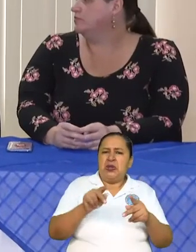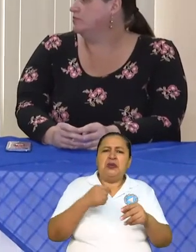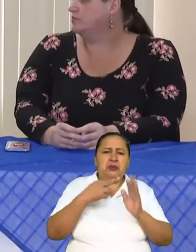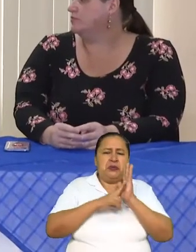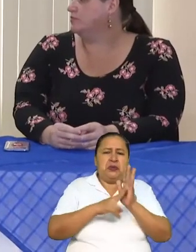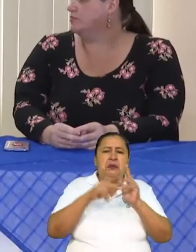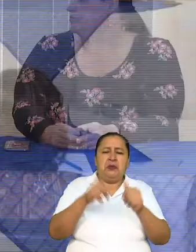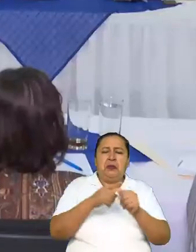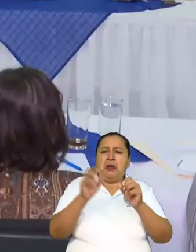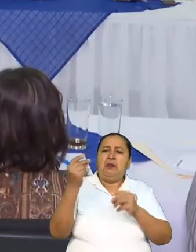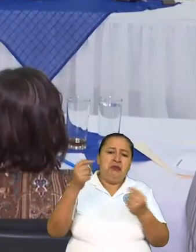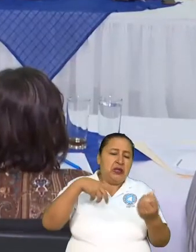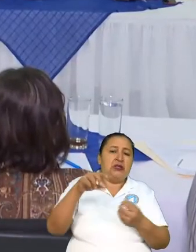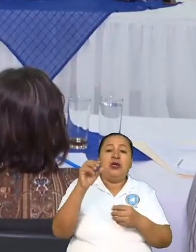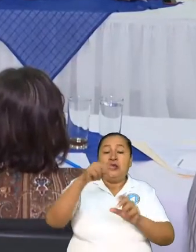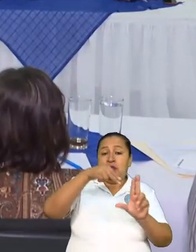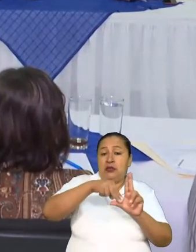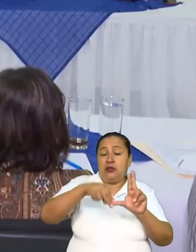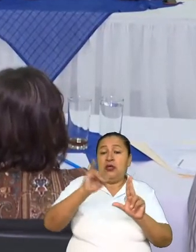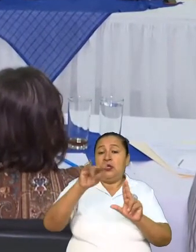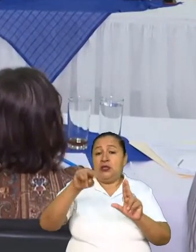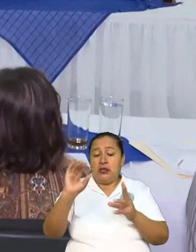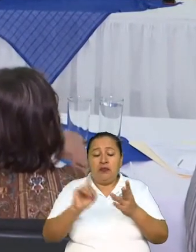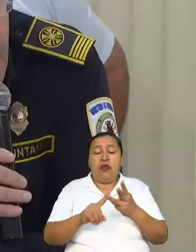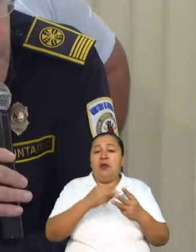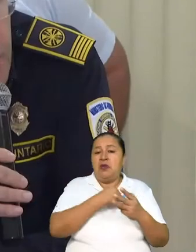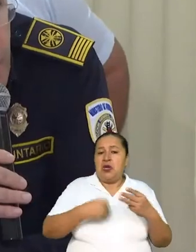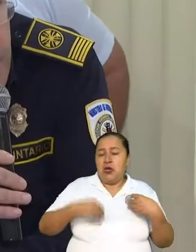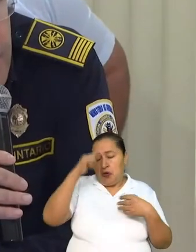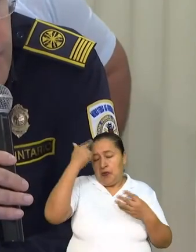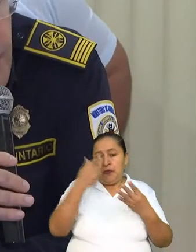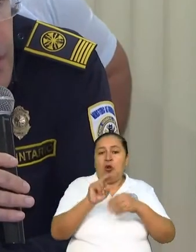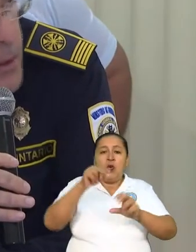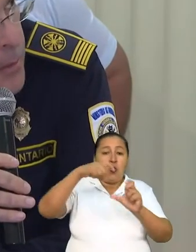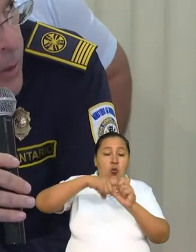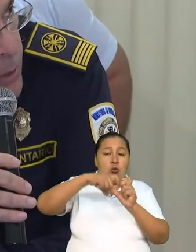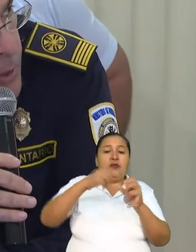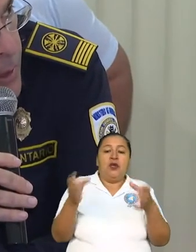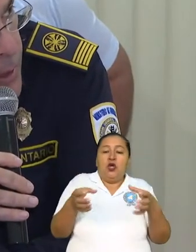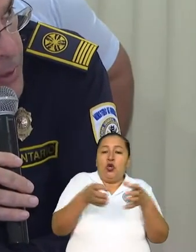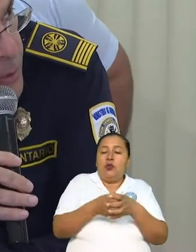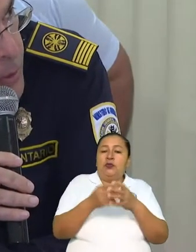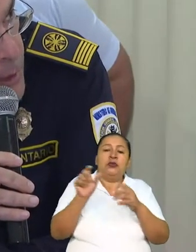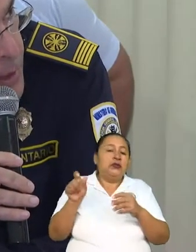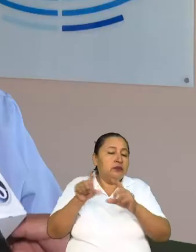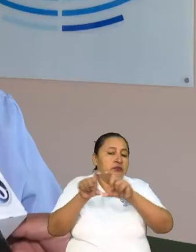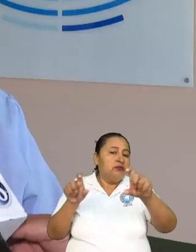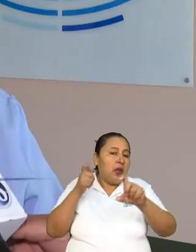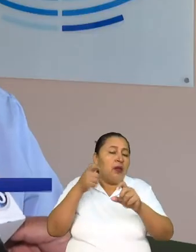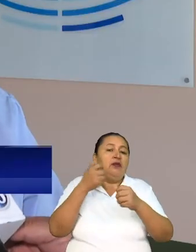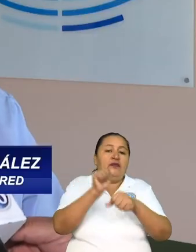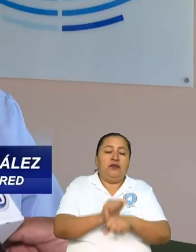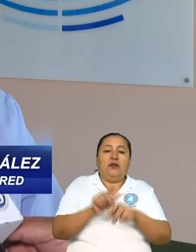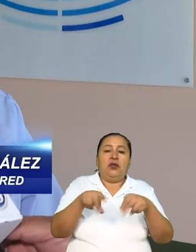ante emergencias como el SINAPRED y el INC, Telcor, MIGOV y la UNI, así como el Club de Radioaficionados de Nicaragua. Y